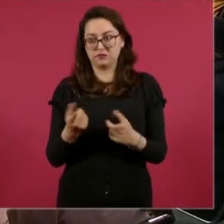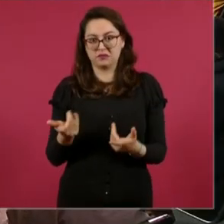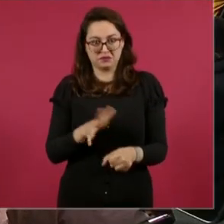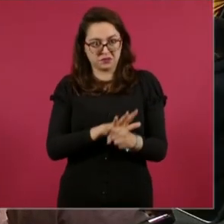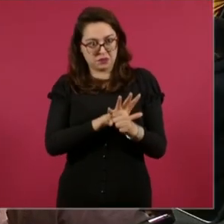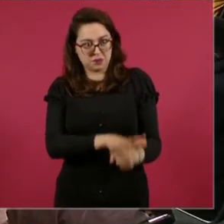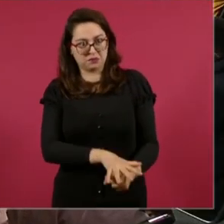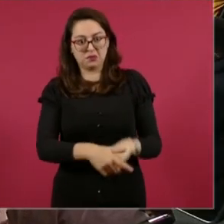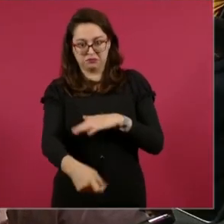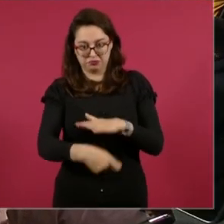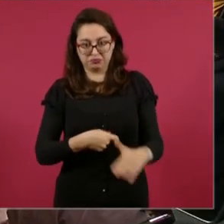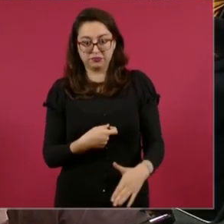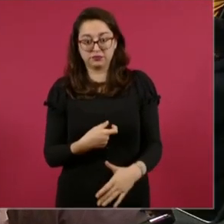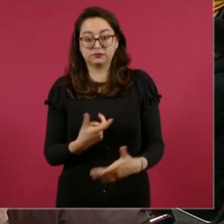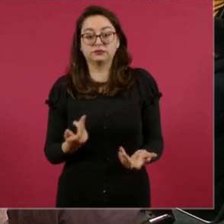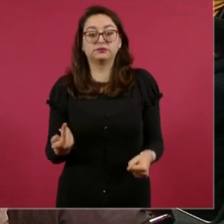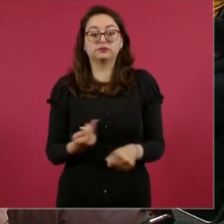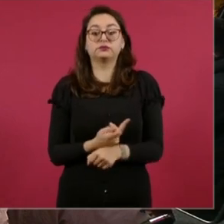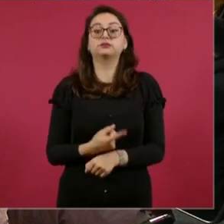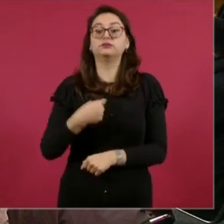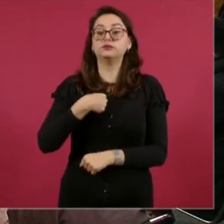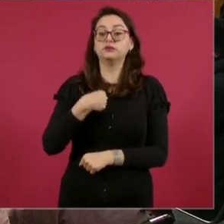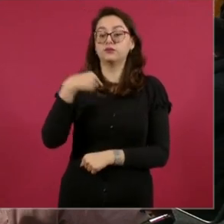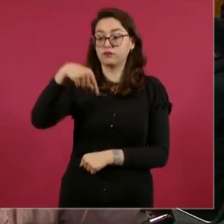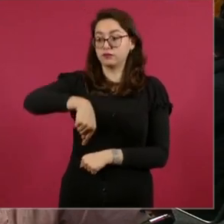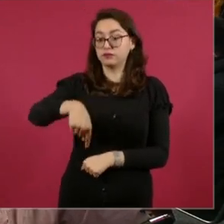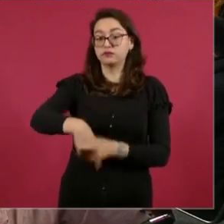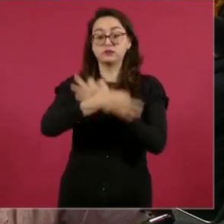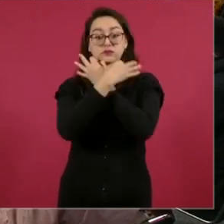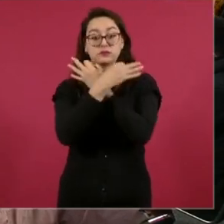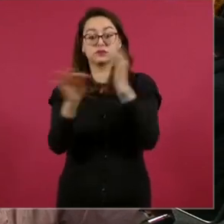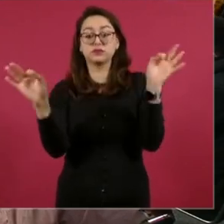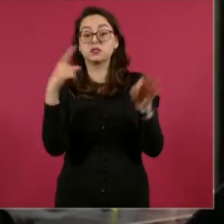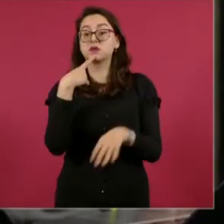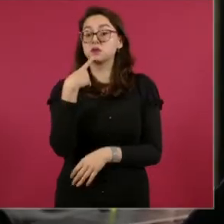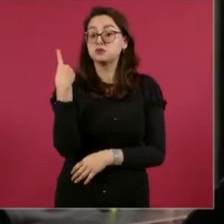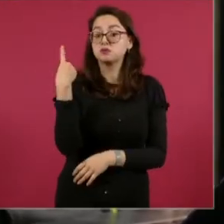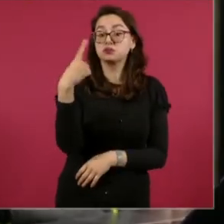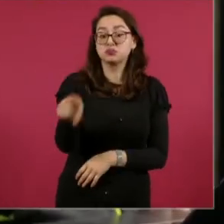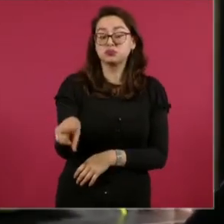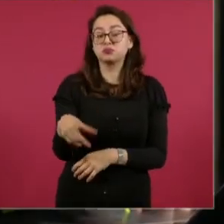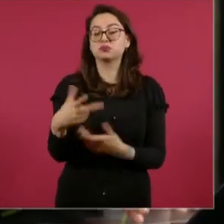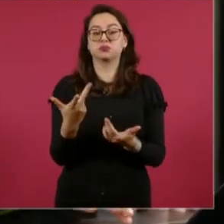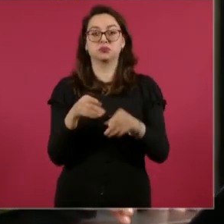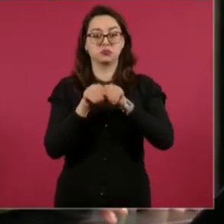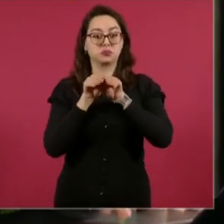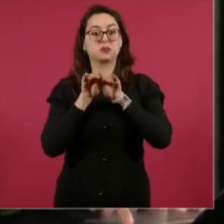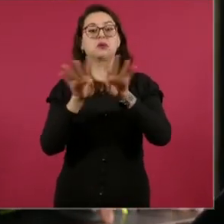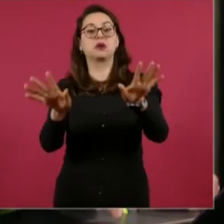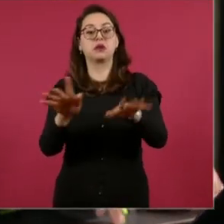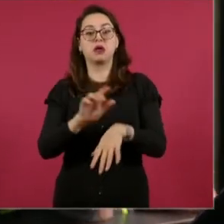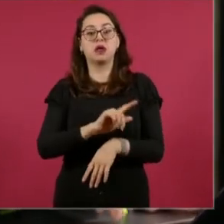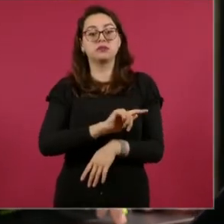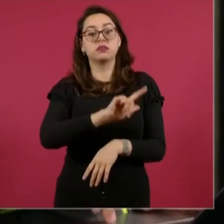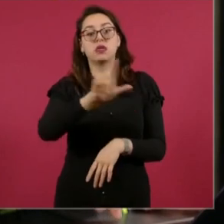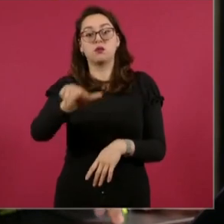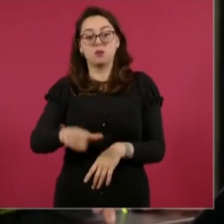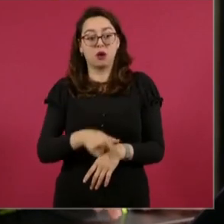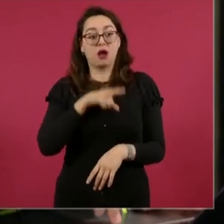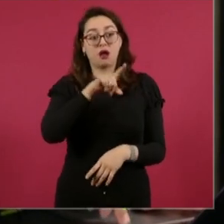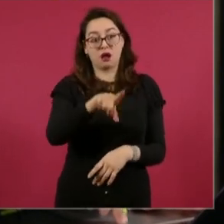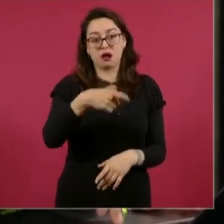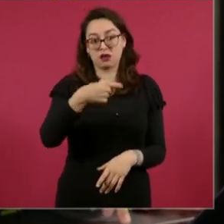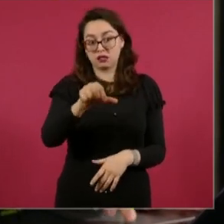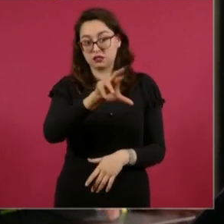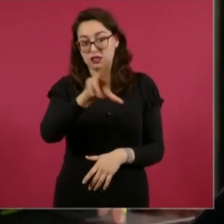Y después de que una servidora hizo la denuncia aquí en este espacio, otros empresarios y empleados del gobierno del estado de